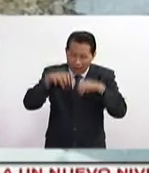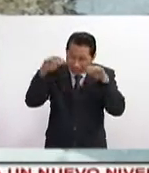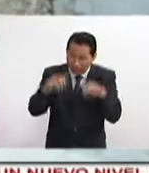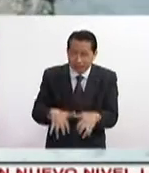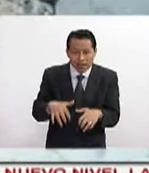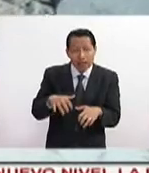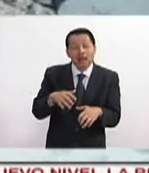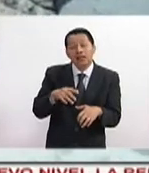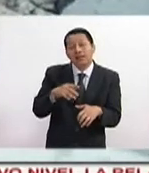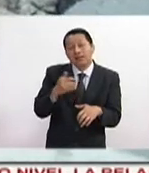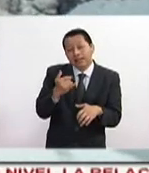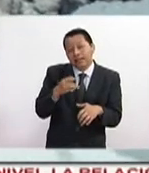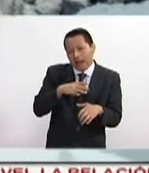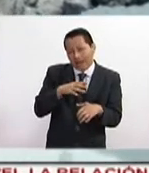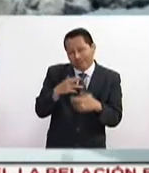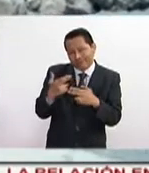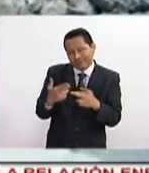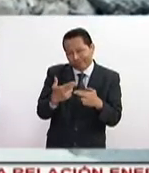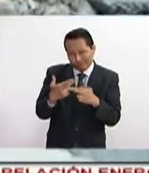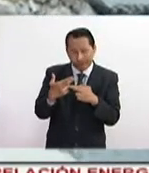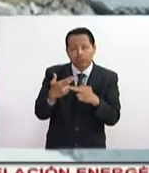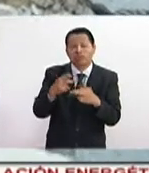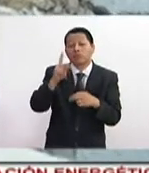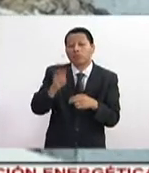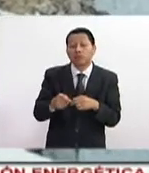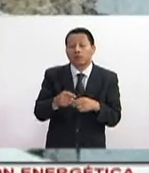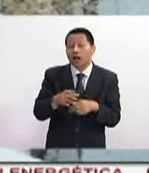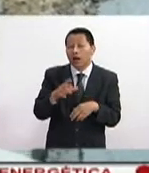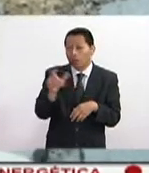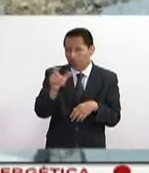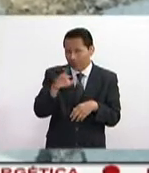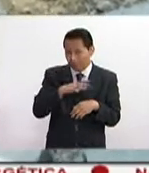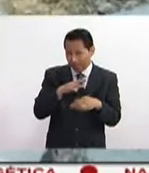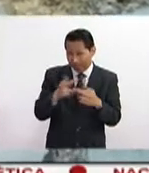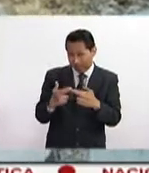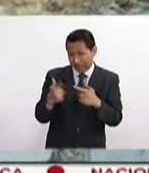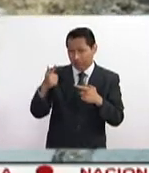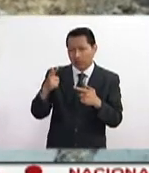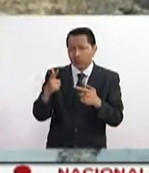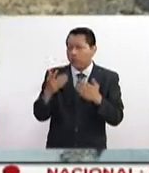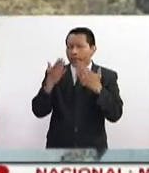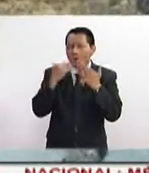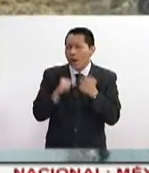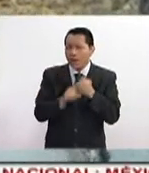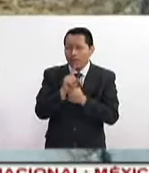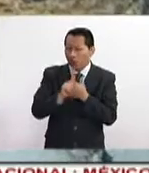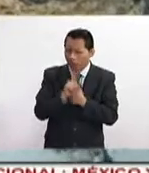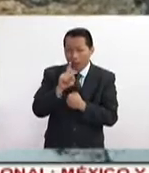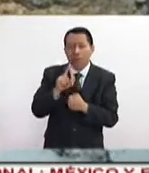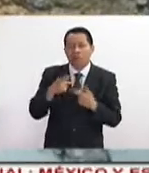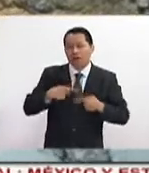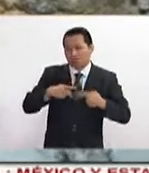los últimos días. Elementos judiciales informaron que durante el percance no se presentaron afectaciones ni víctimas.